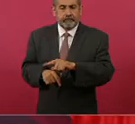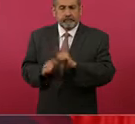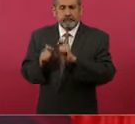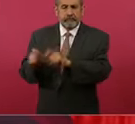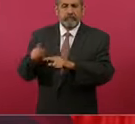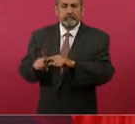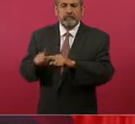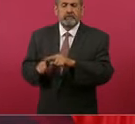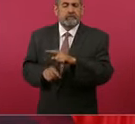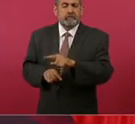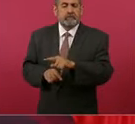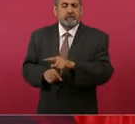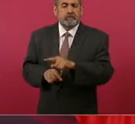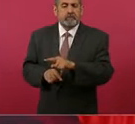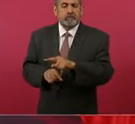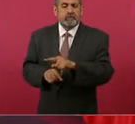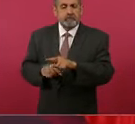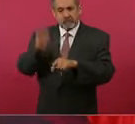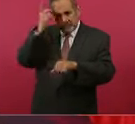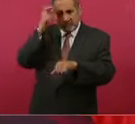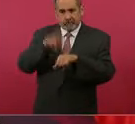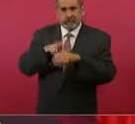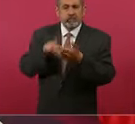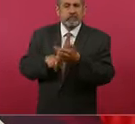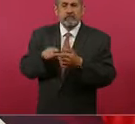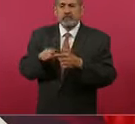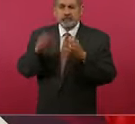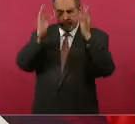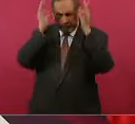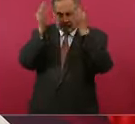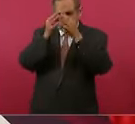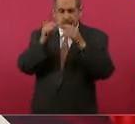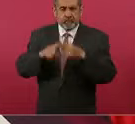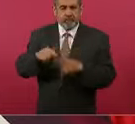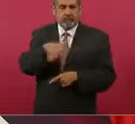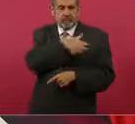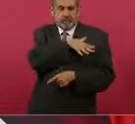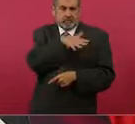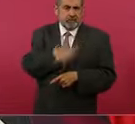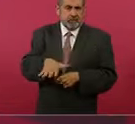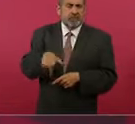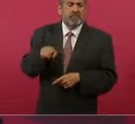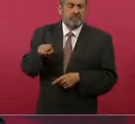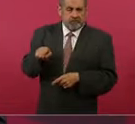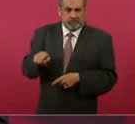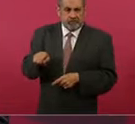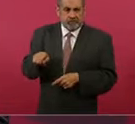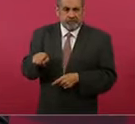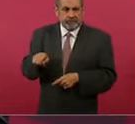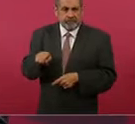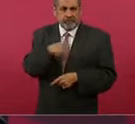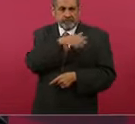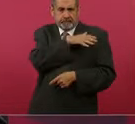ocuparse, va a ser el director de aduana, el general de división,